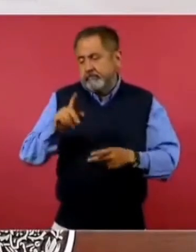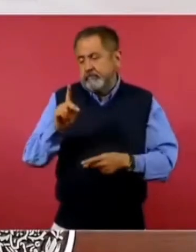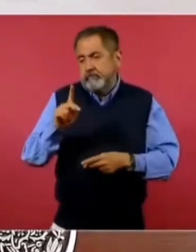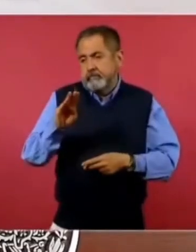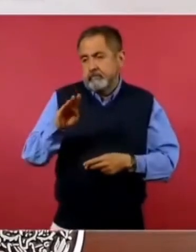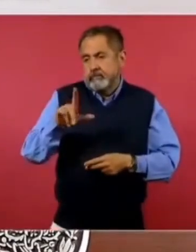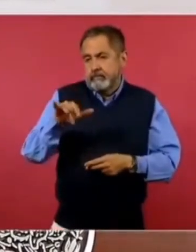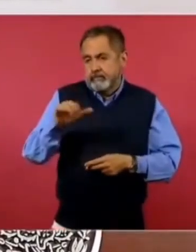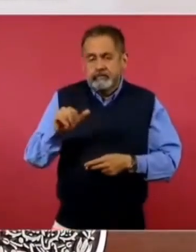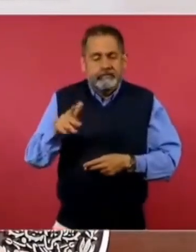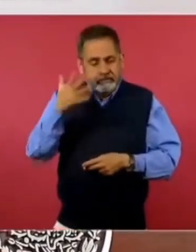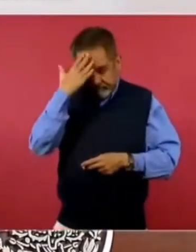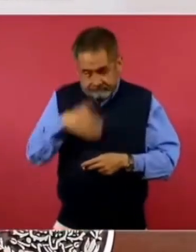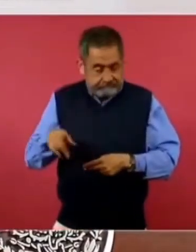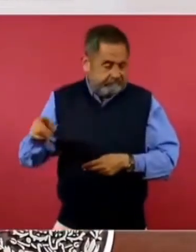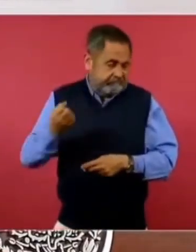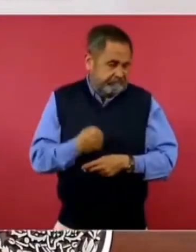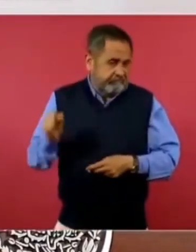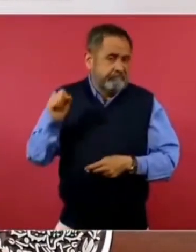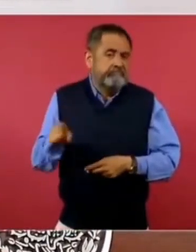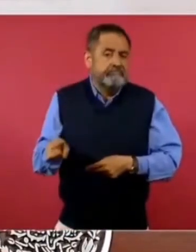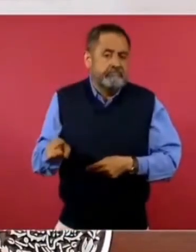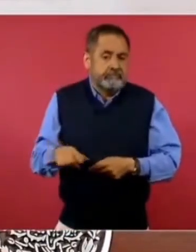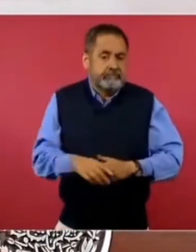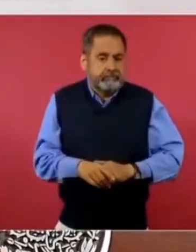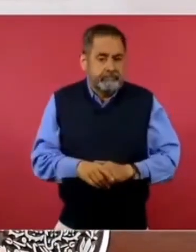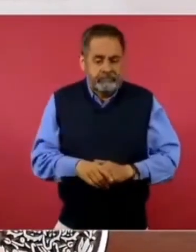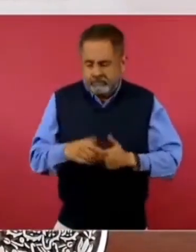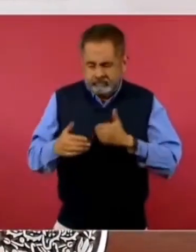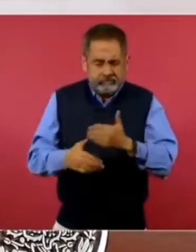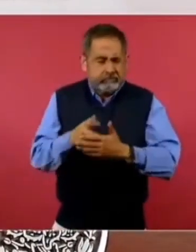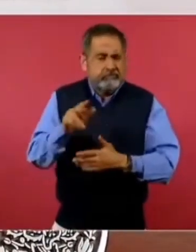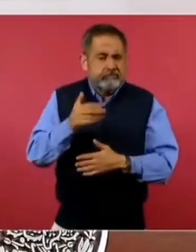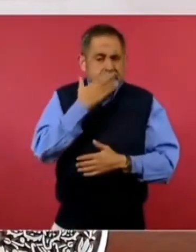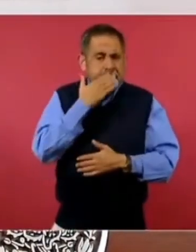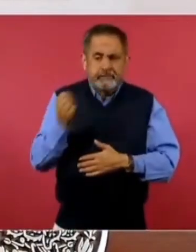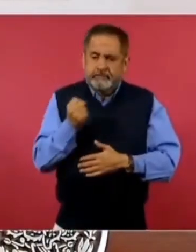y vamos bien, afortunadamente.